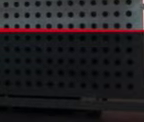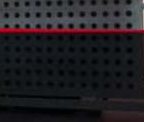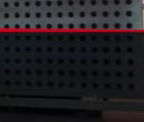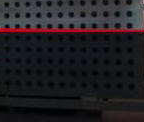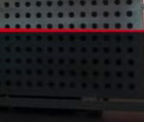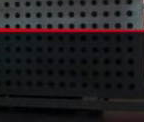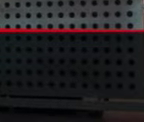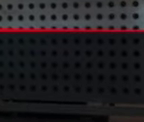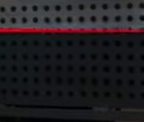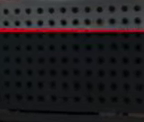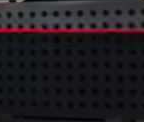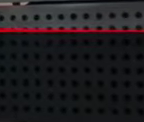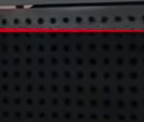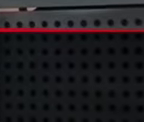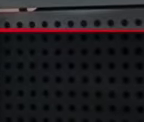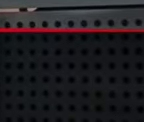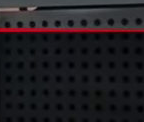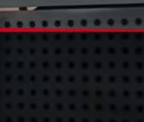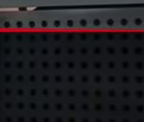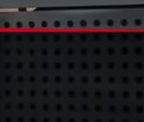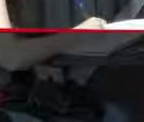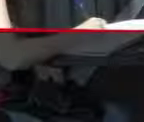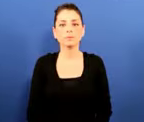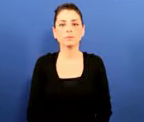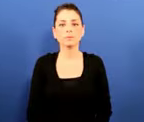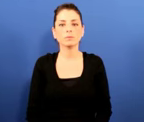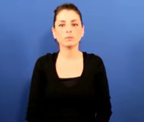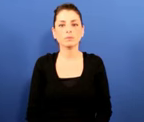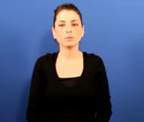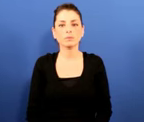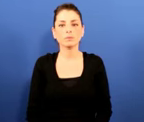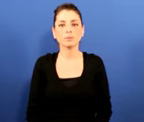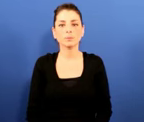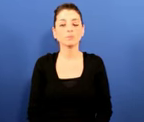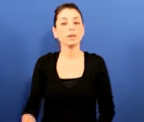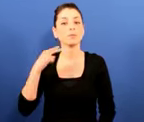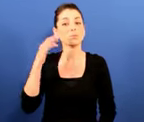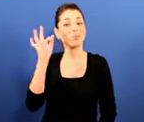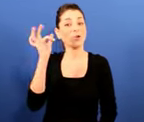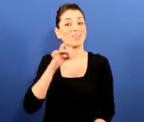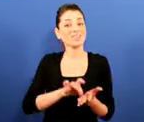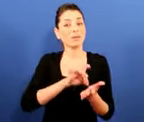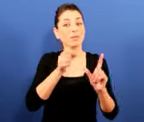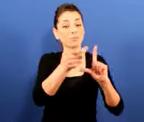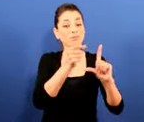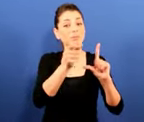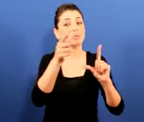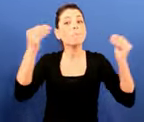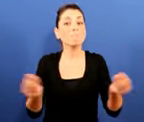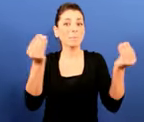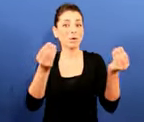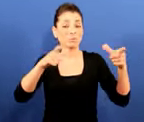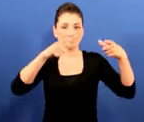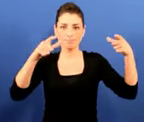La Diputación Foral ha mejorado y ampliado el servicio de correo electrónico @bizkaia.eu que presta a la sociedad mediante la